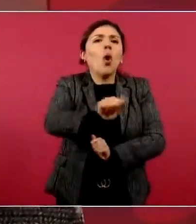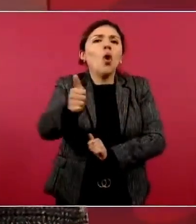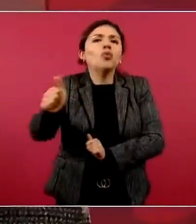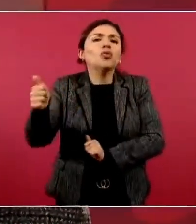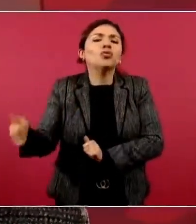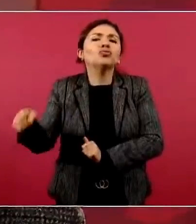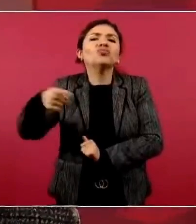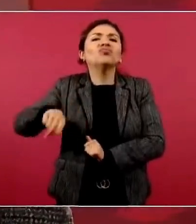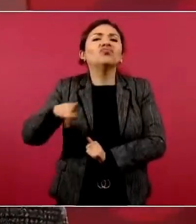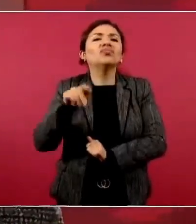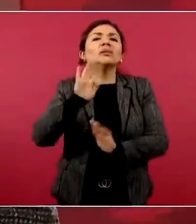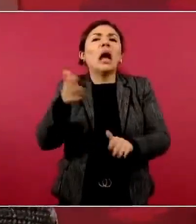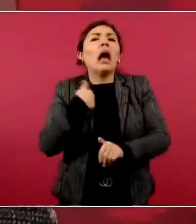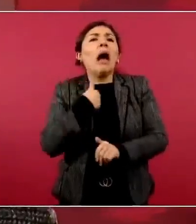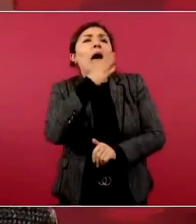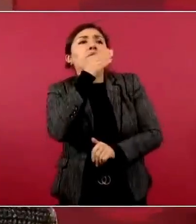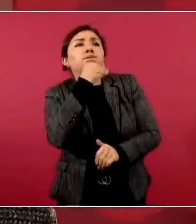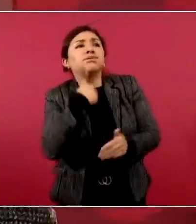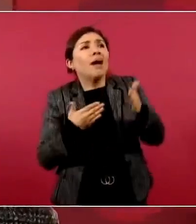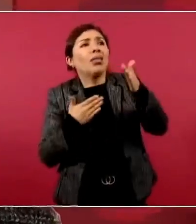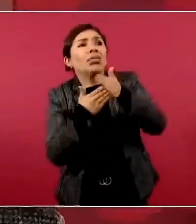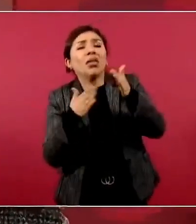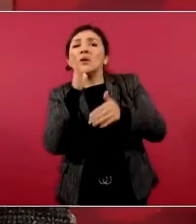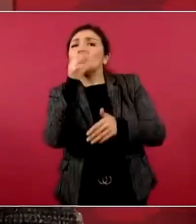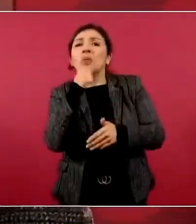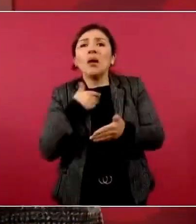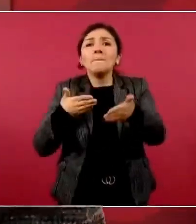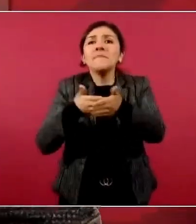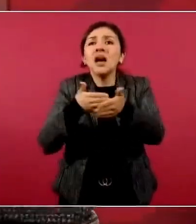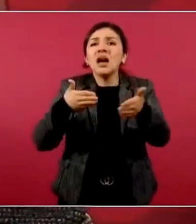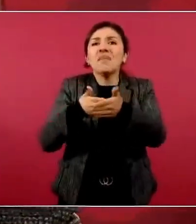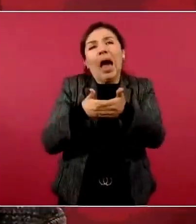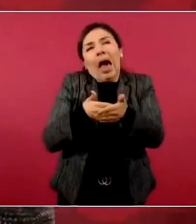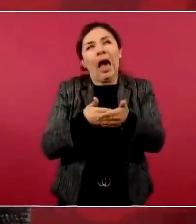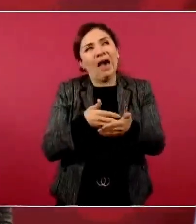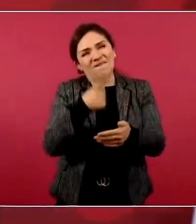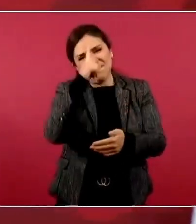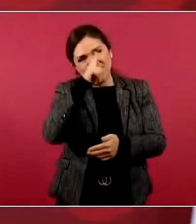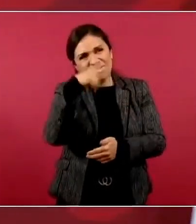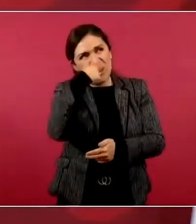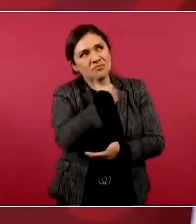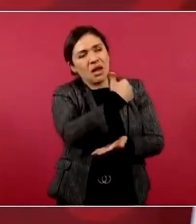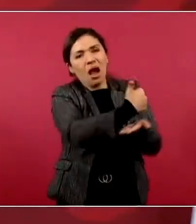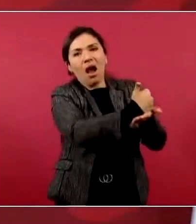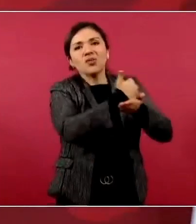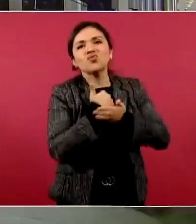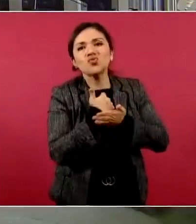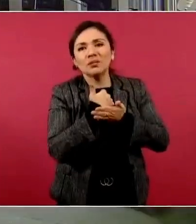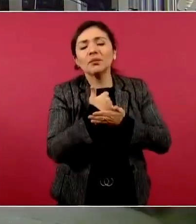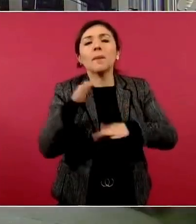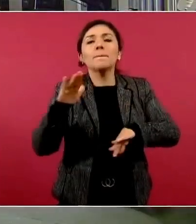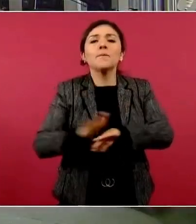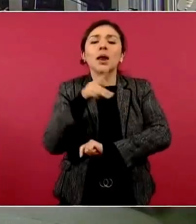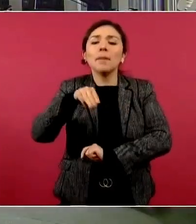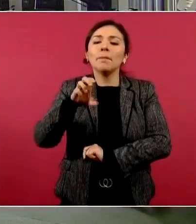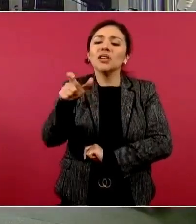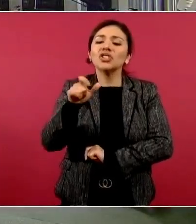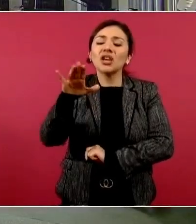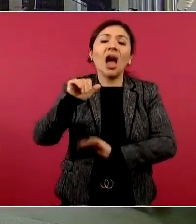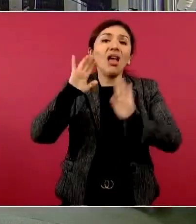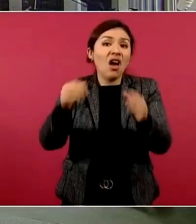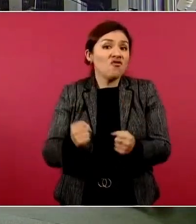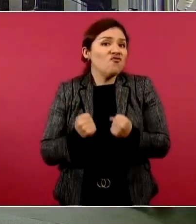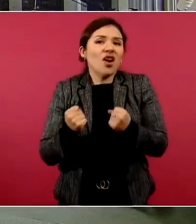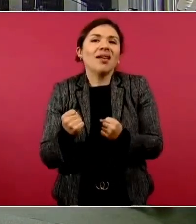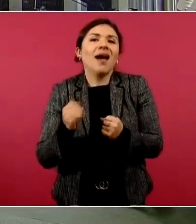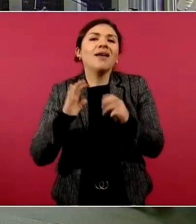les competían, porque ya no tenían los mexicas el mismo poderío que llegaron a